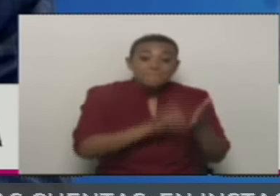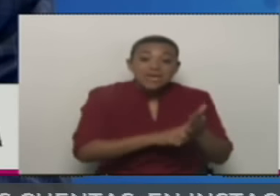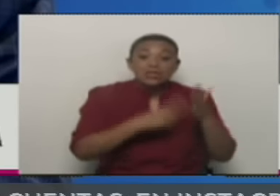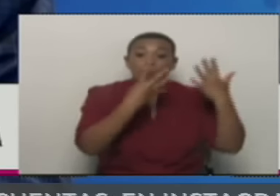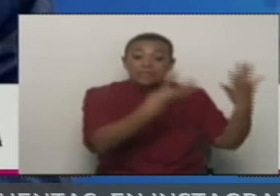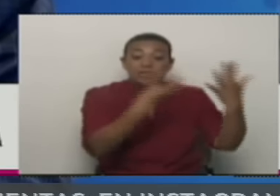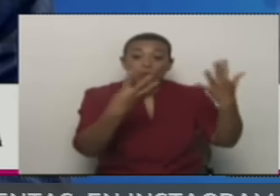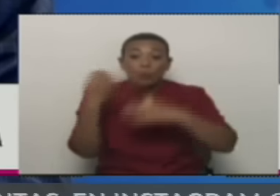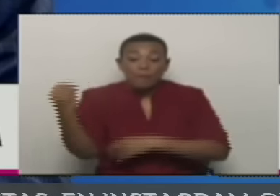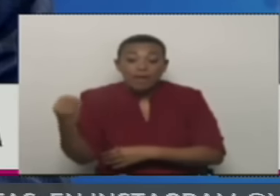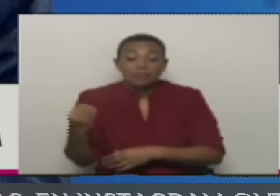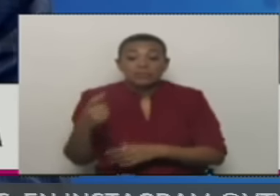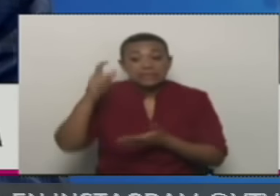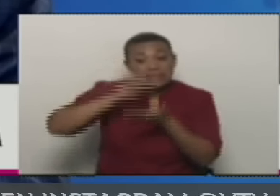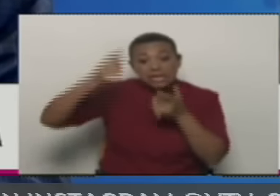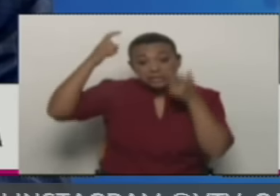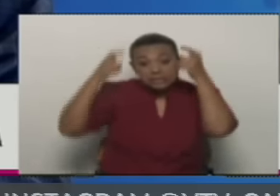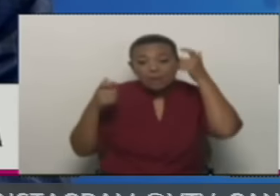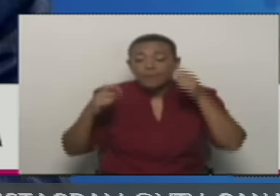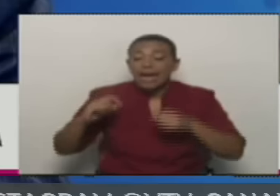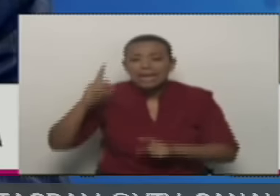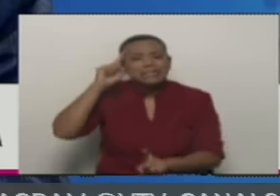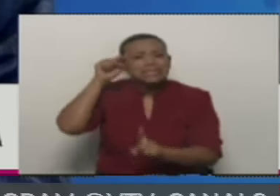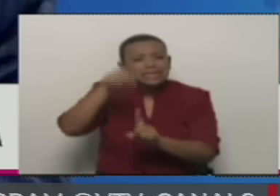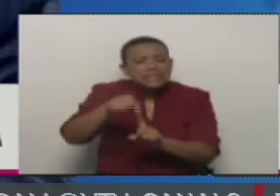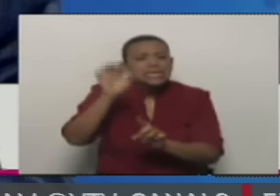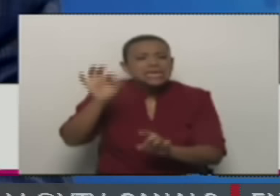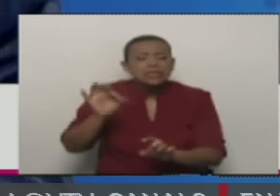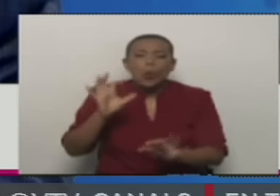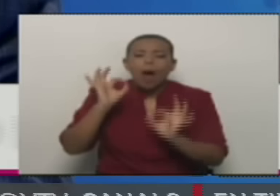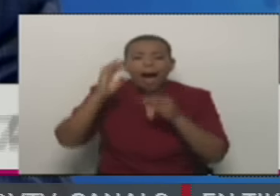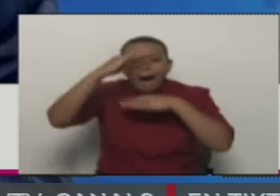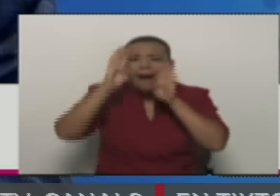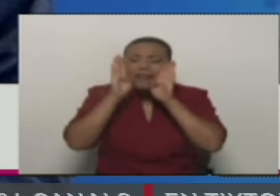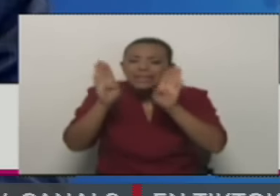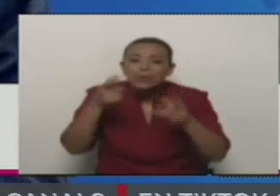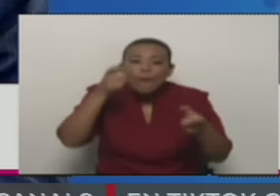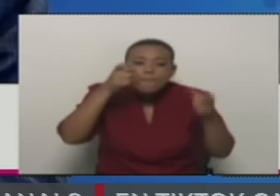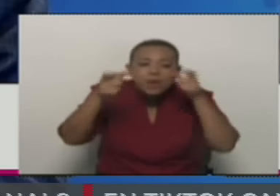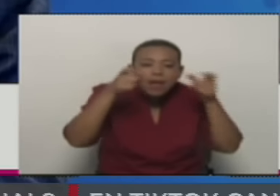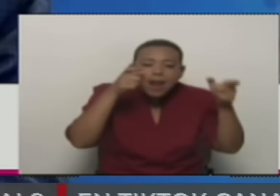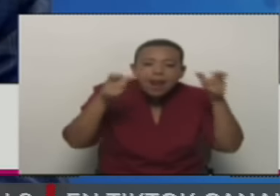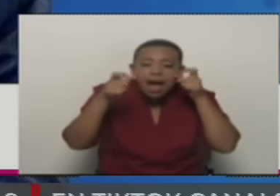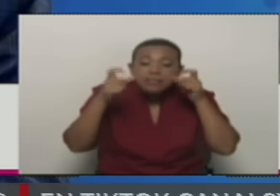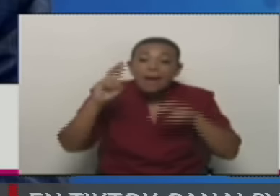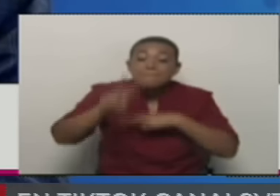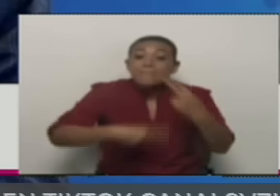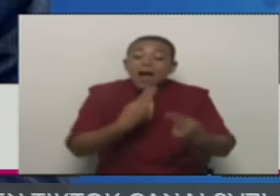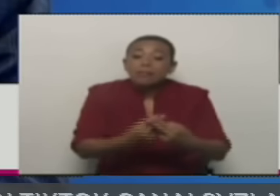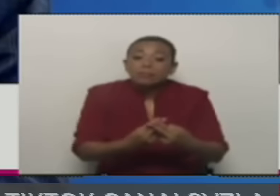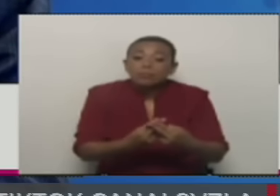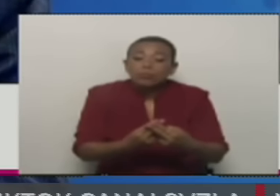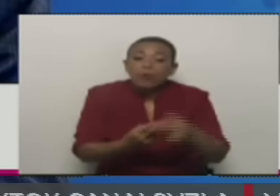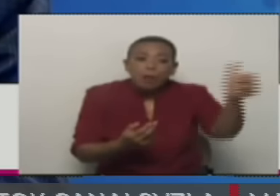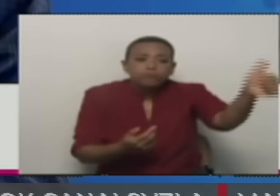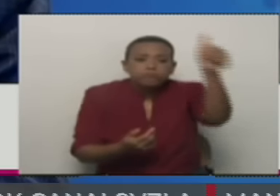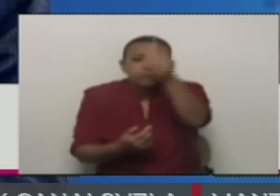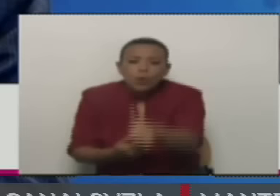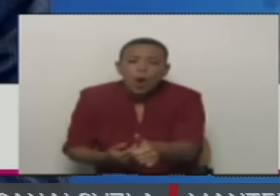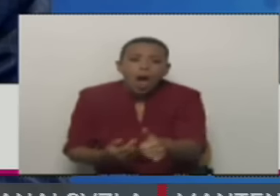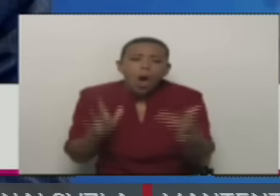1990. En este sentido, nosotros debemos estar atentos y vigilantes para que nunca se pierda